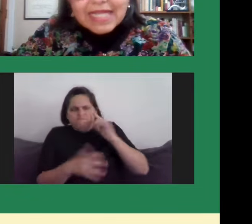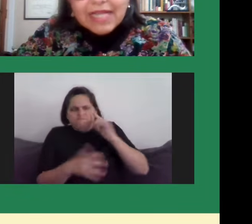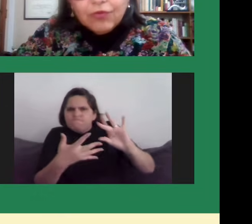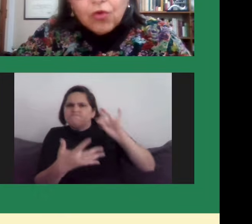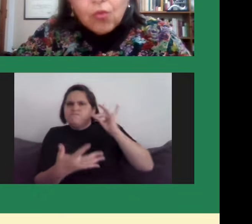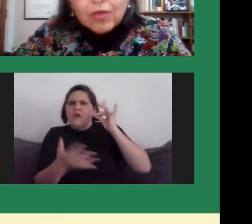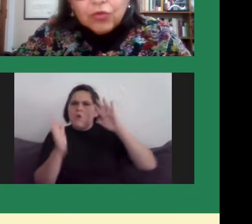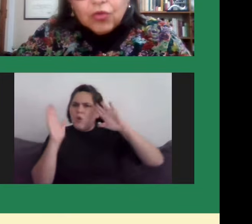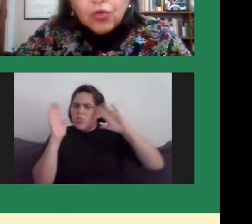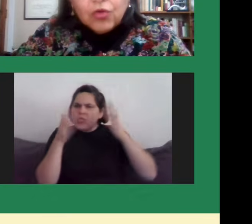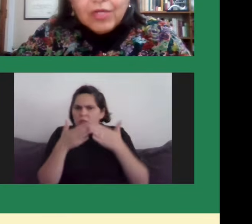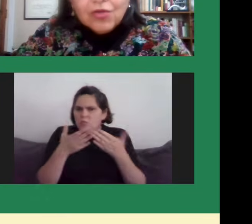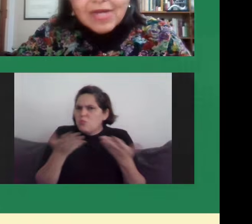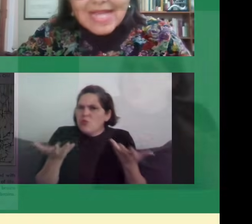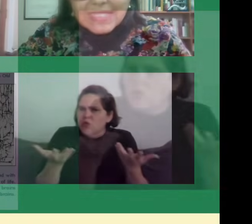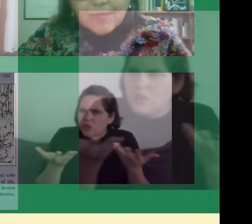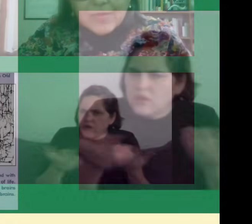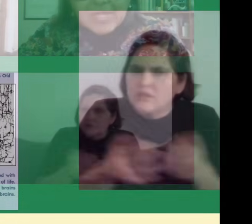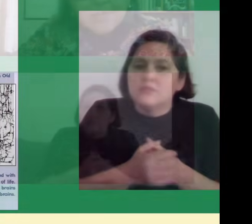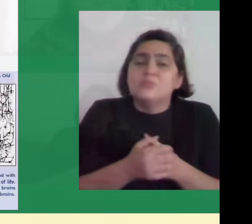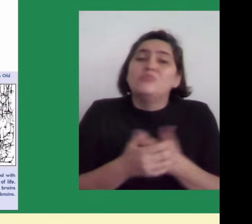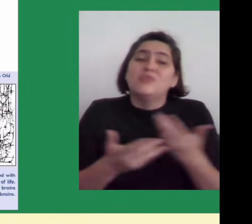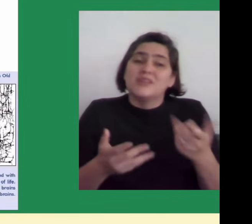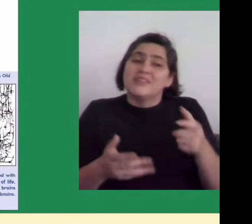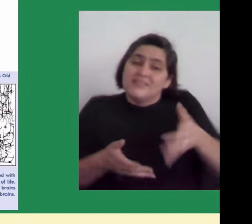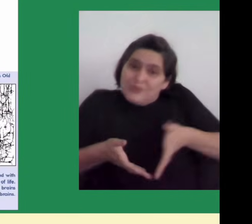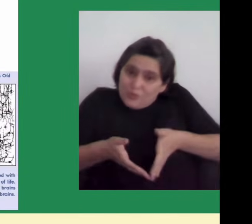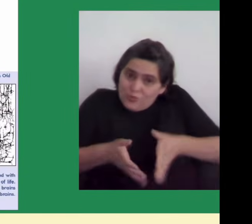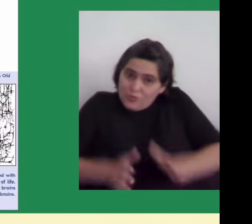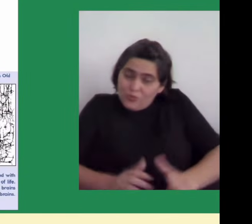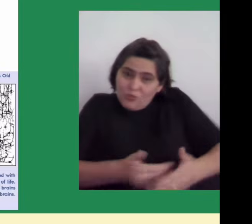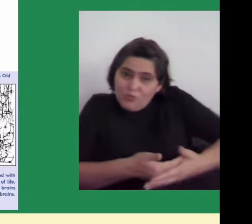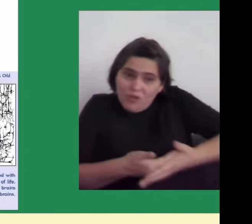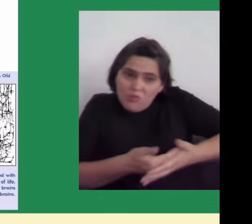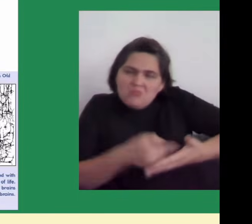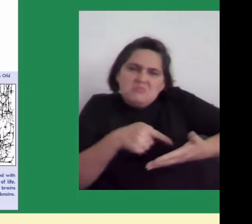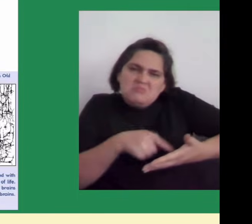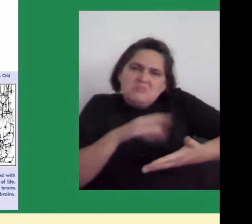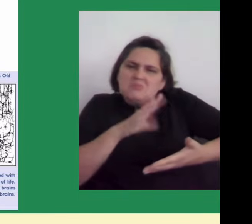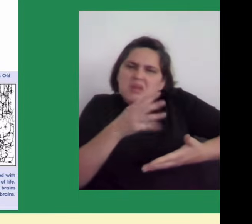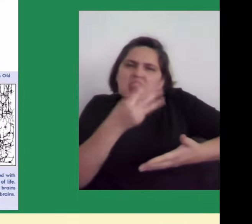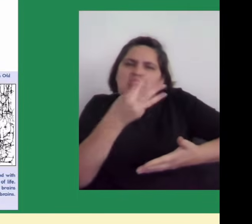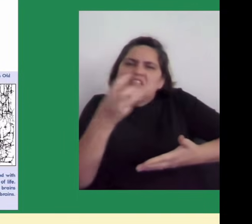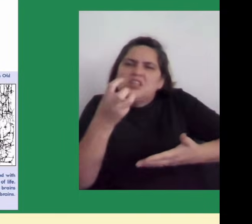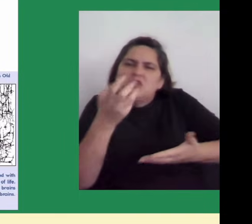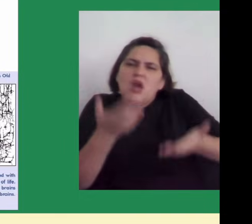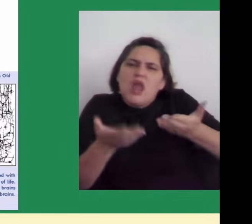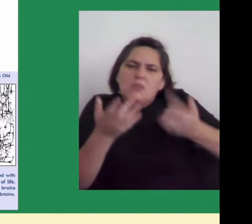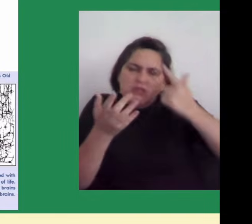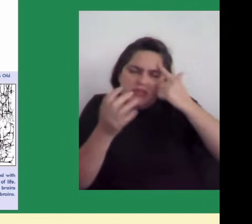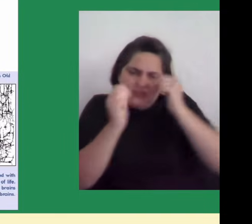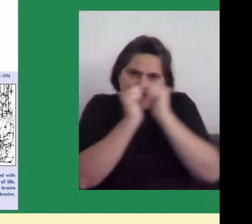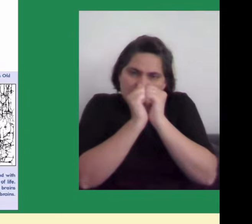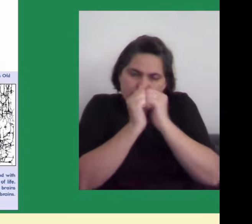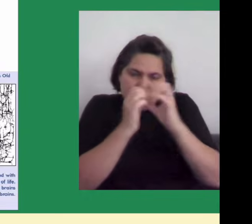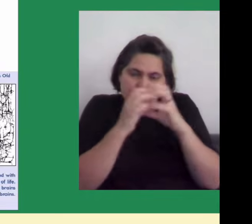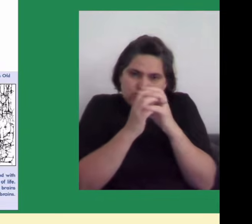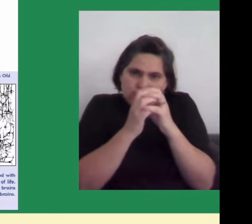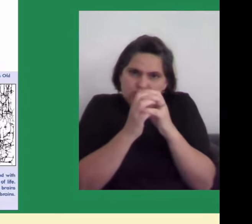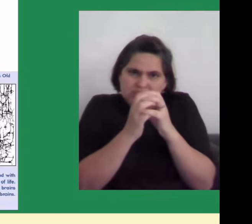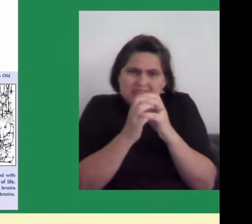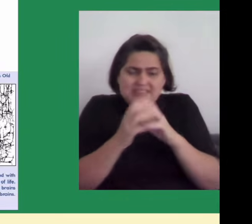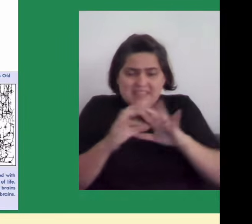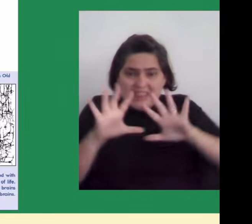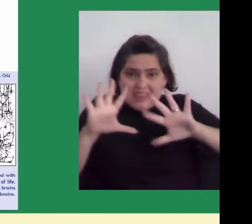el cerebro cuando los niños nacen, por ejemplo, pesa 300 gramos, representa un 10% del